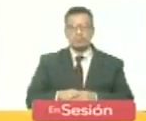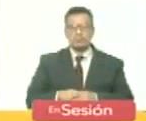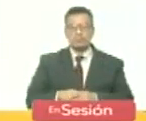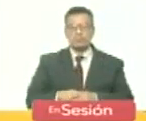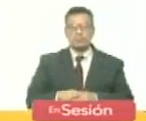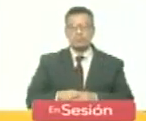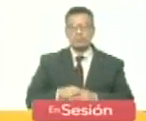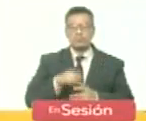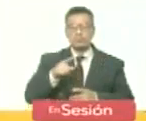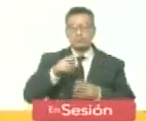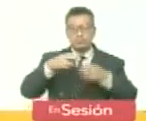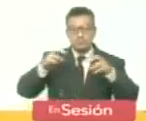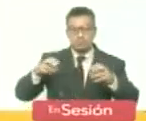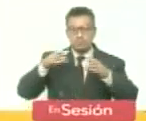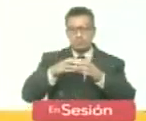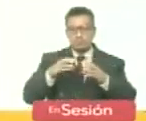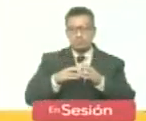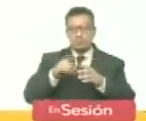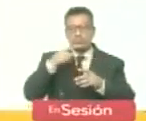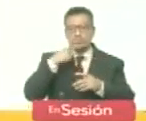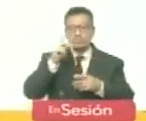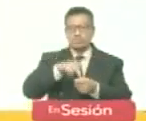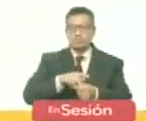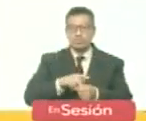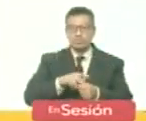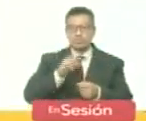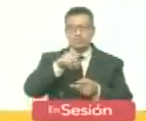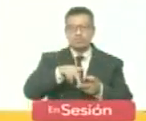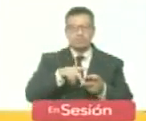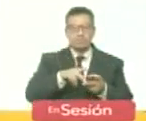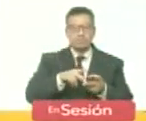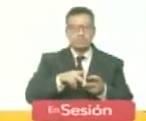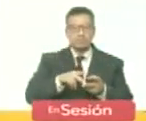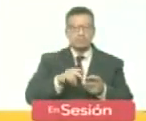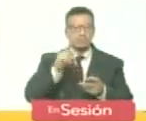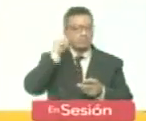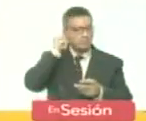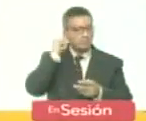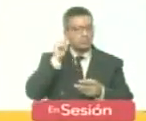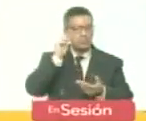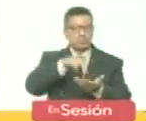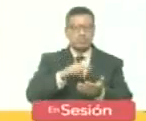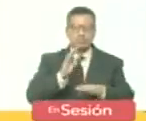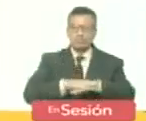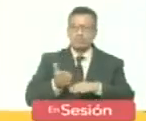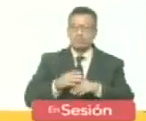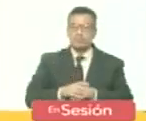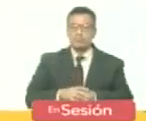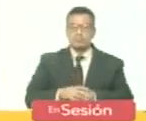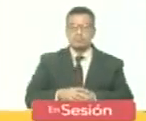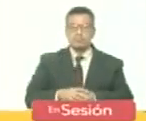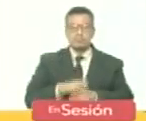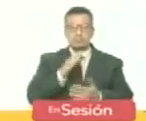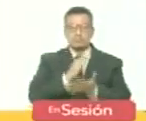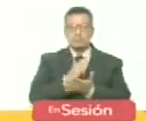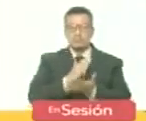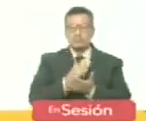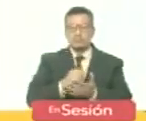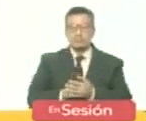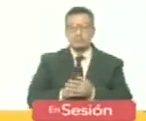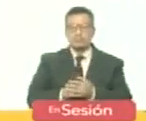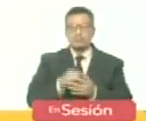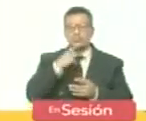de esa terminología. Estamos en presencia de viudas de las sanciones. Porque siempre las